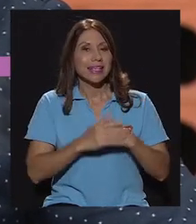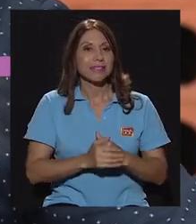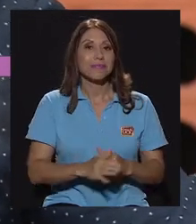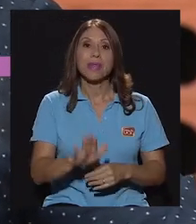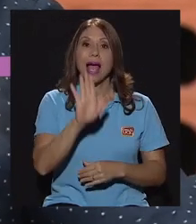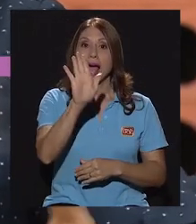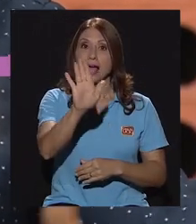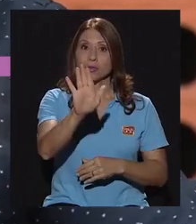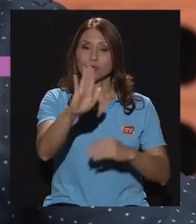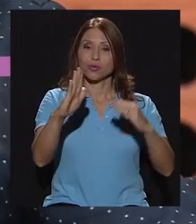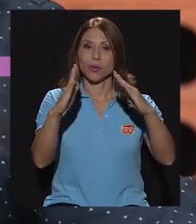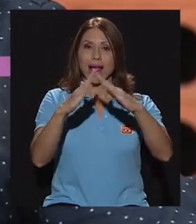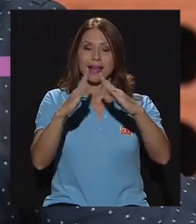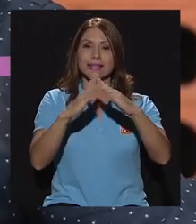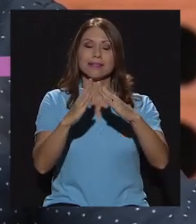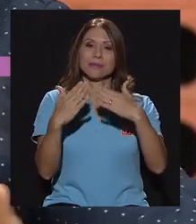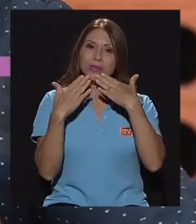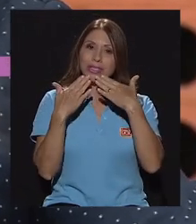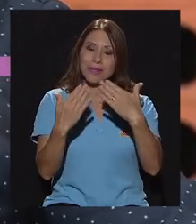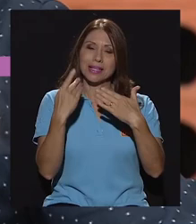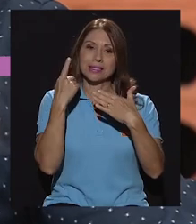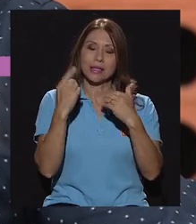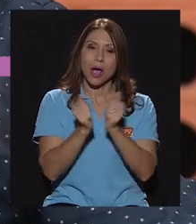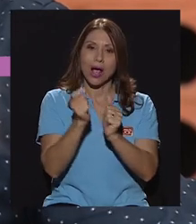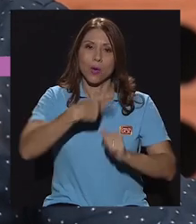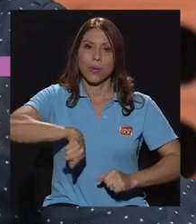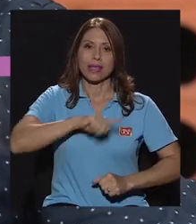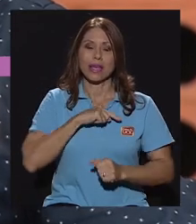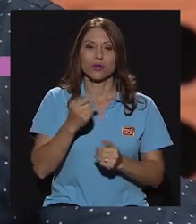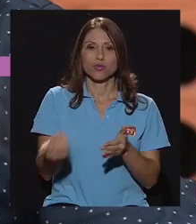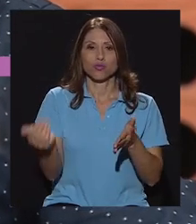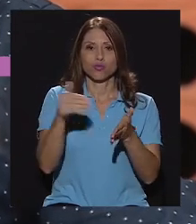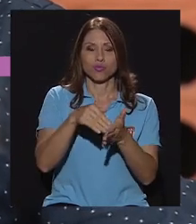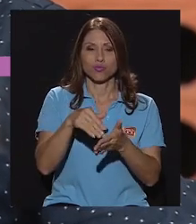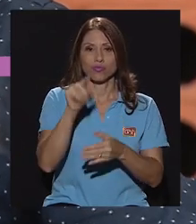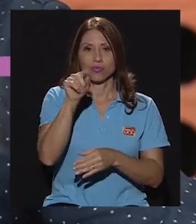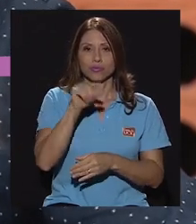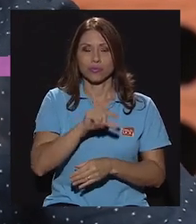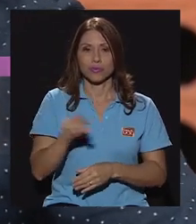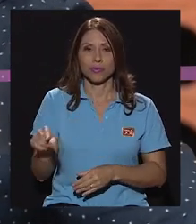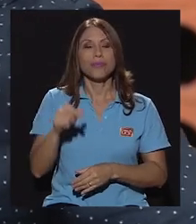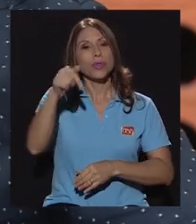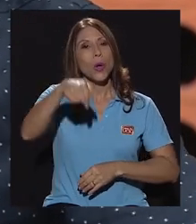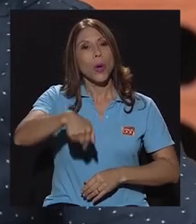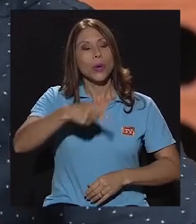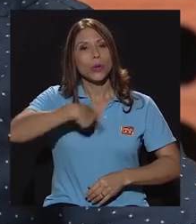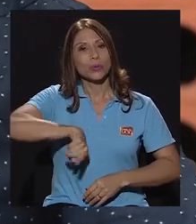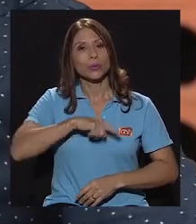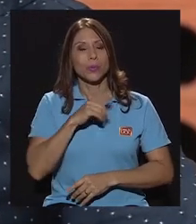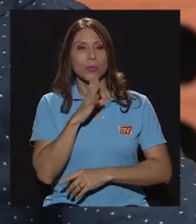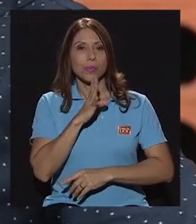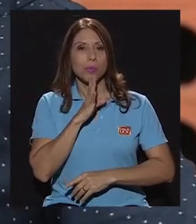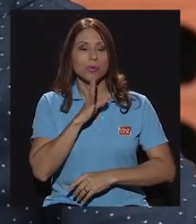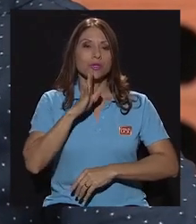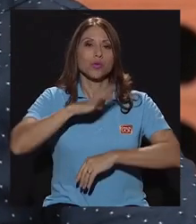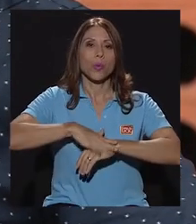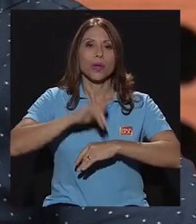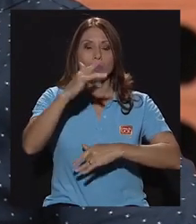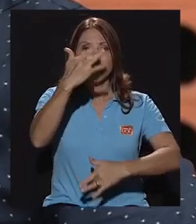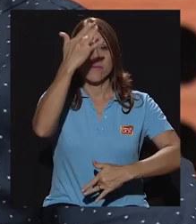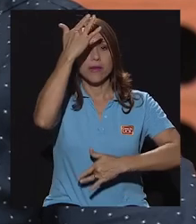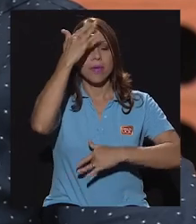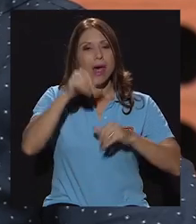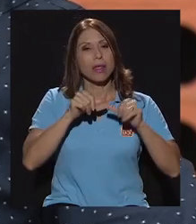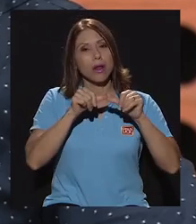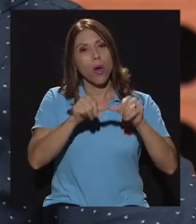Y allá en sus hogares, muchísimas gracias por acompañarnos una semana más. El día de hoy, Fabiola, vamos a conversar de